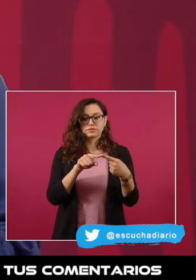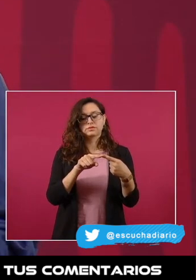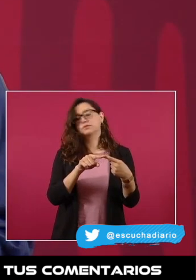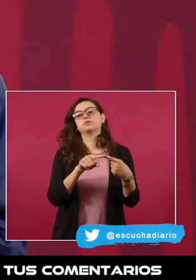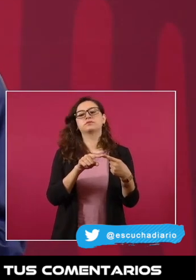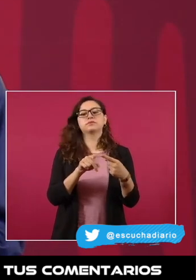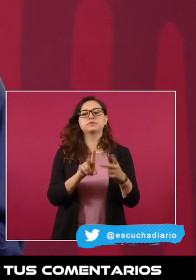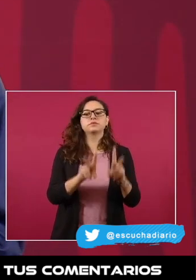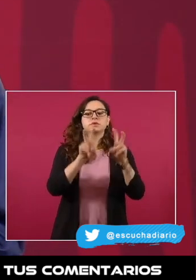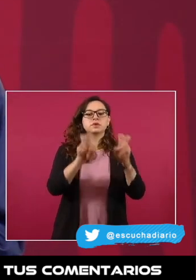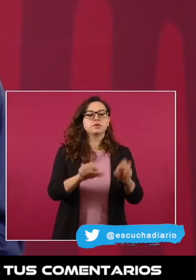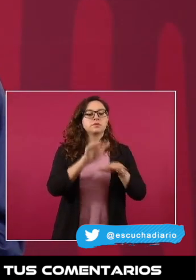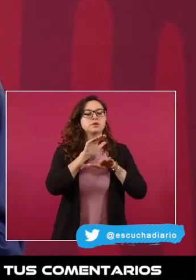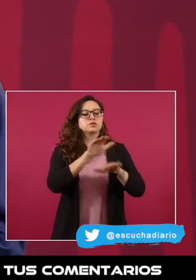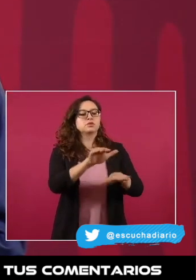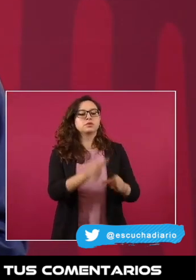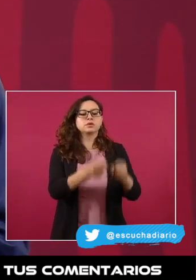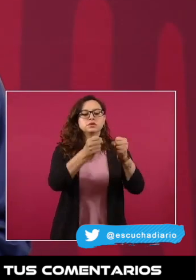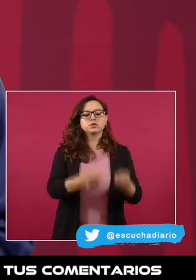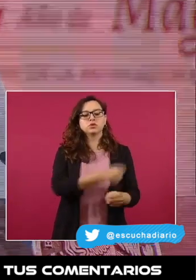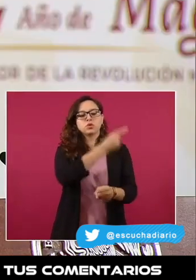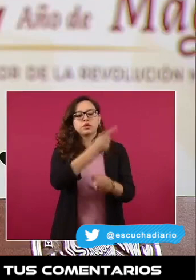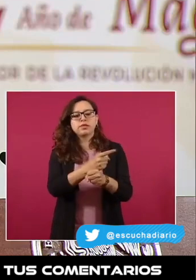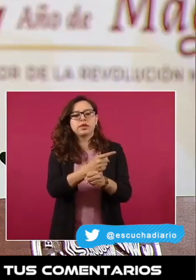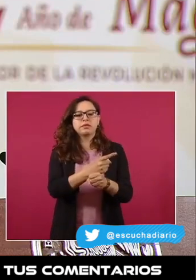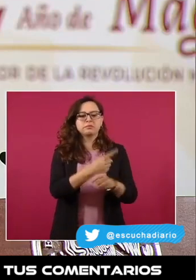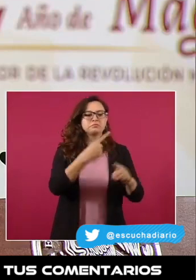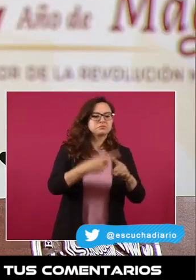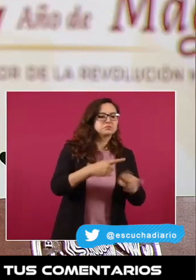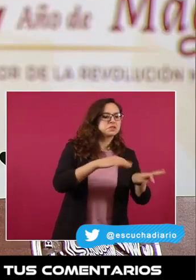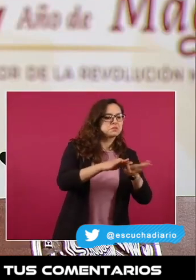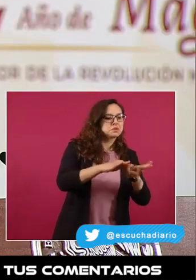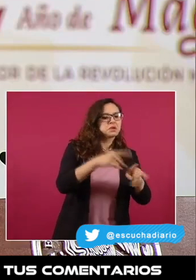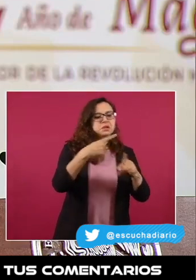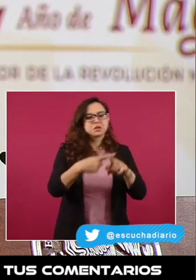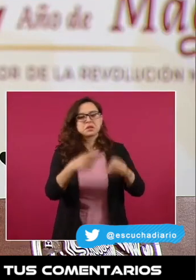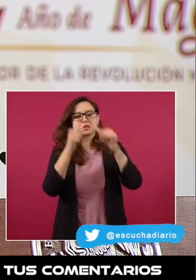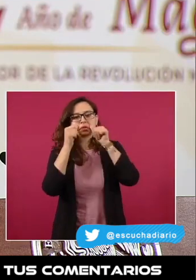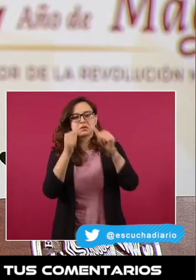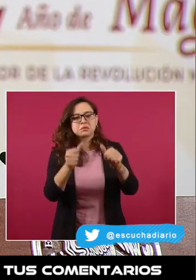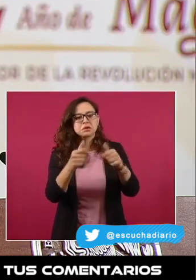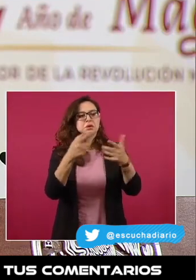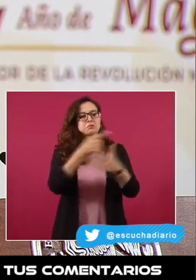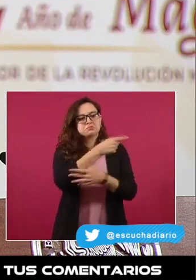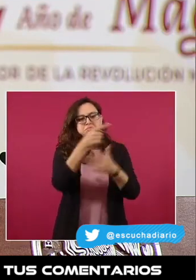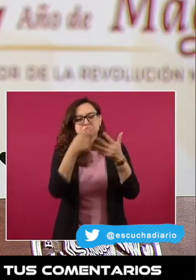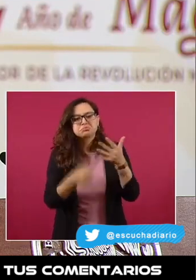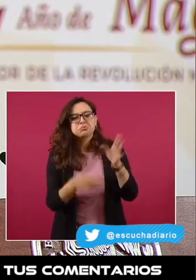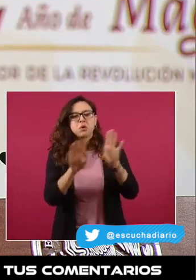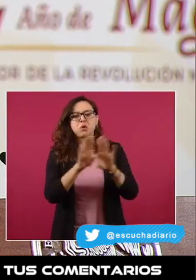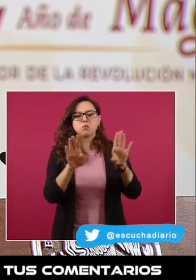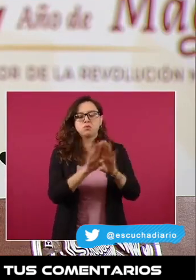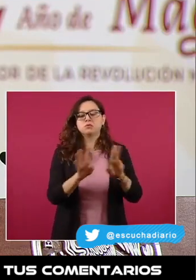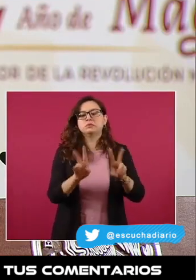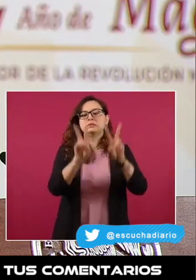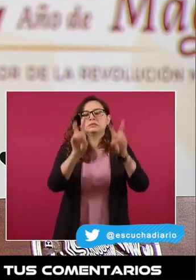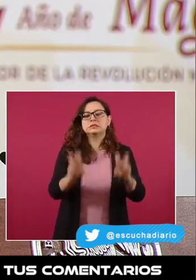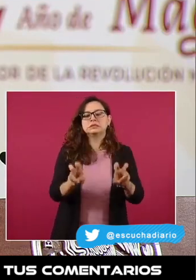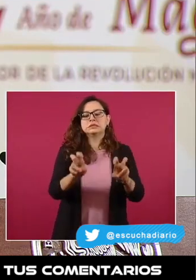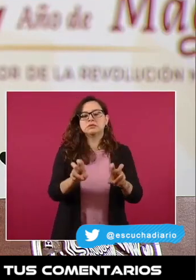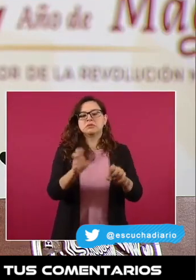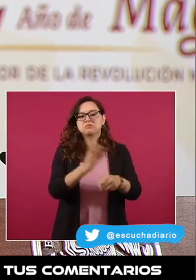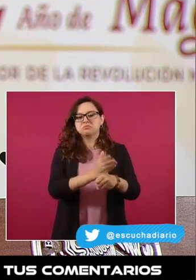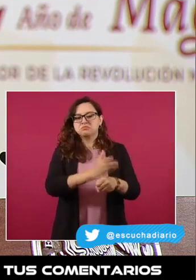El presidente criticó la postura de Lorenzo Córdoba señalando que no dieron a conocer los resultados de la encuesta sobre la reforma electoral porque no